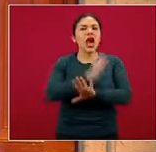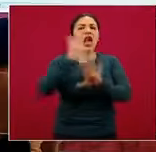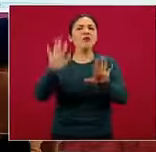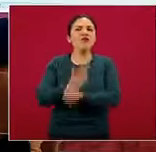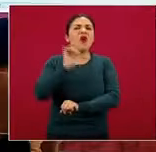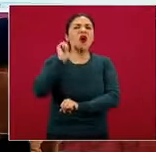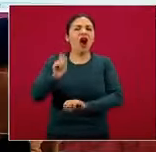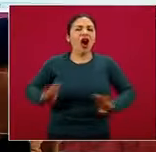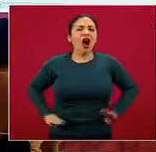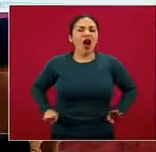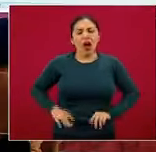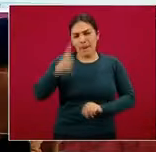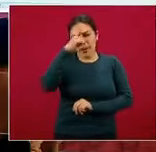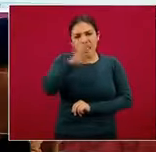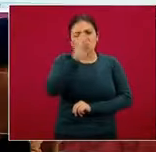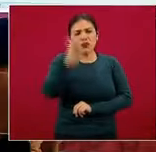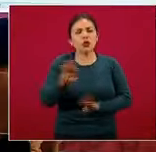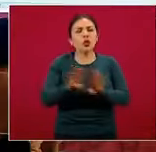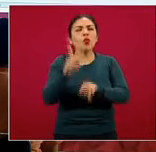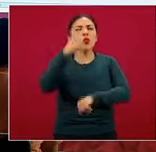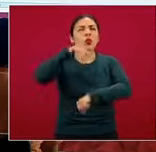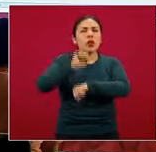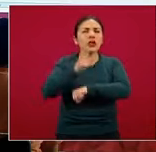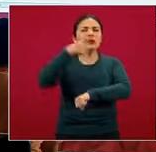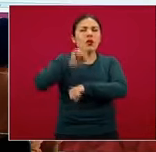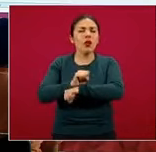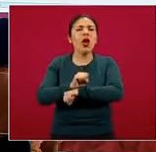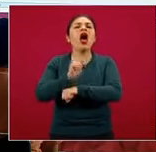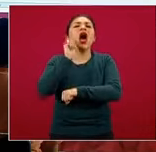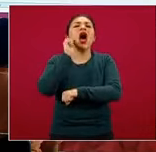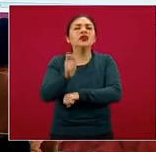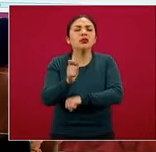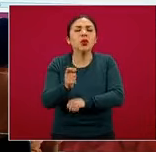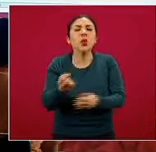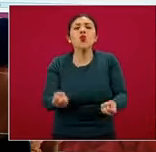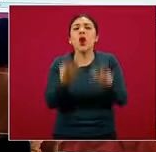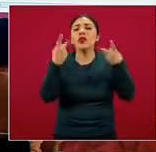el porcentaje de cambio semanal de casos de